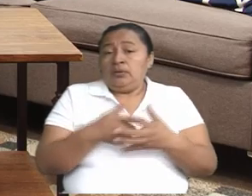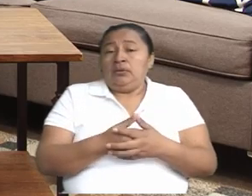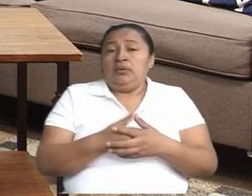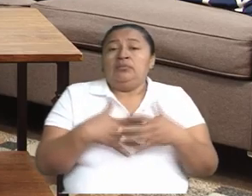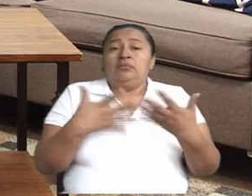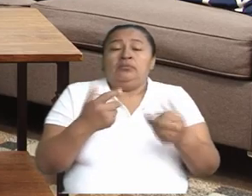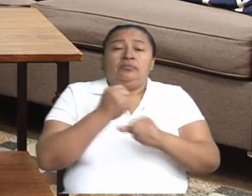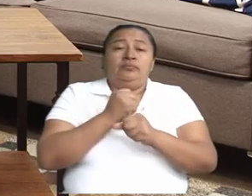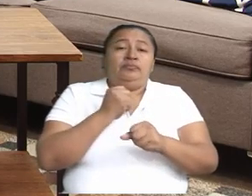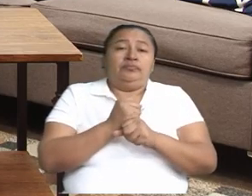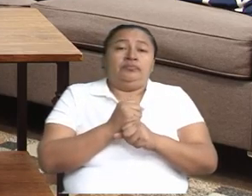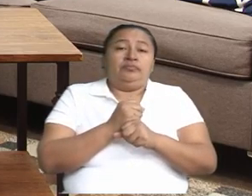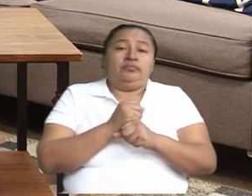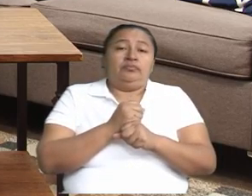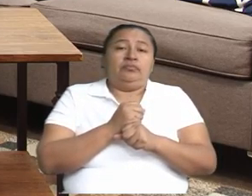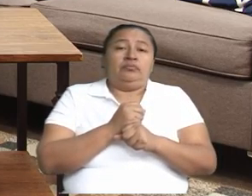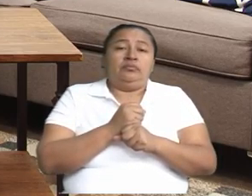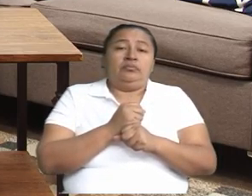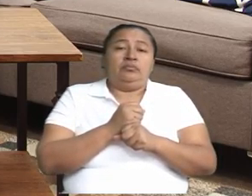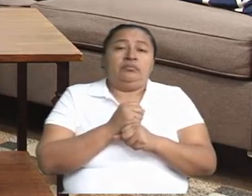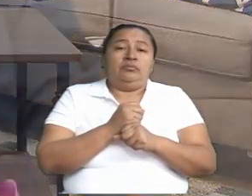la presencia